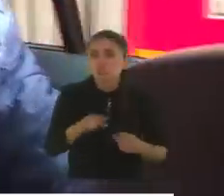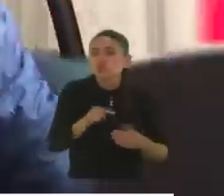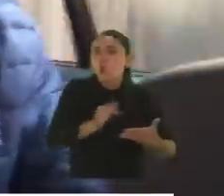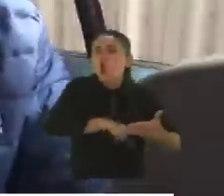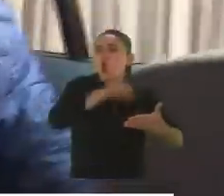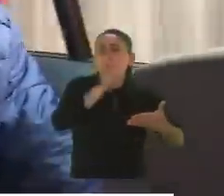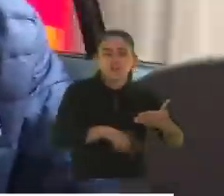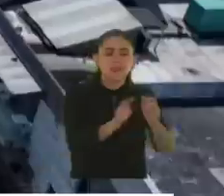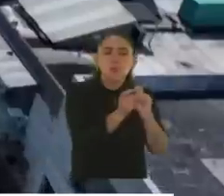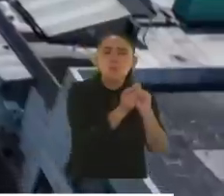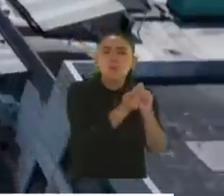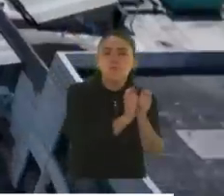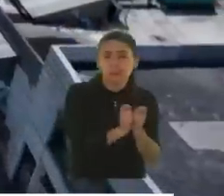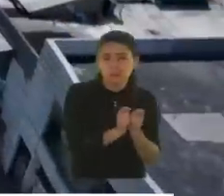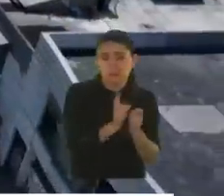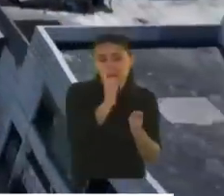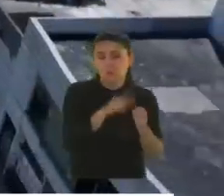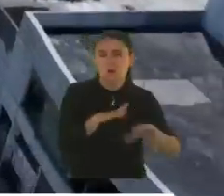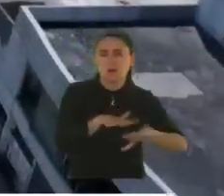tiene unas implicaciones.